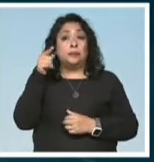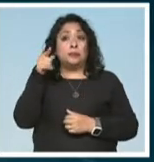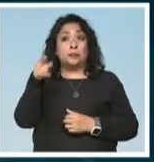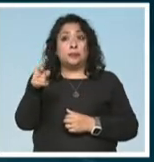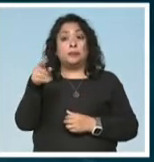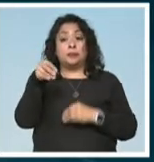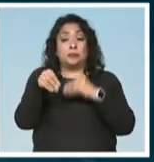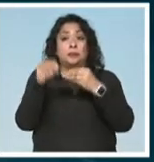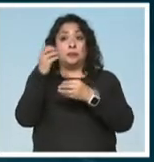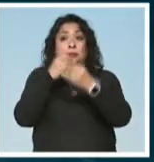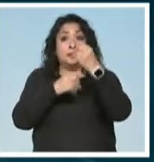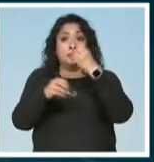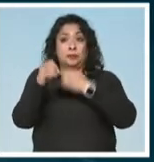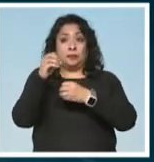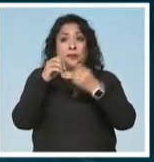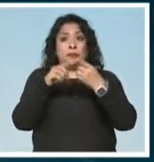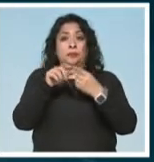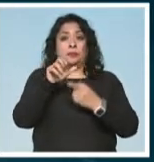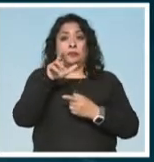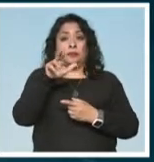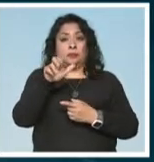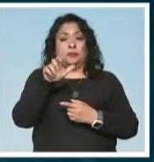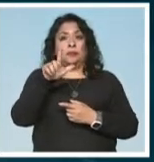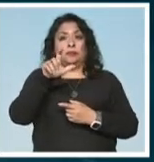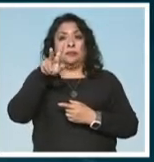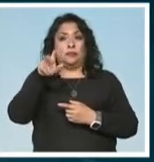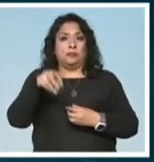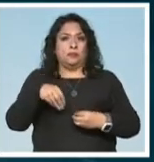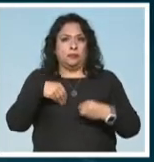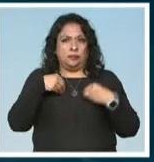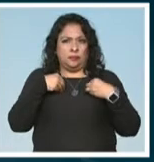su puesta en escena Außenleben, desde la vida.